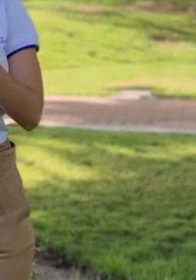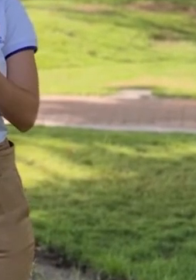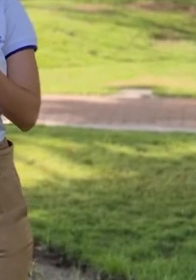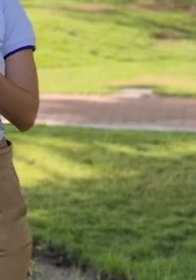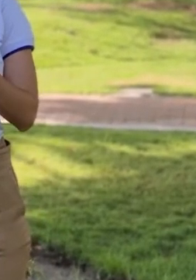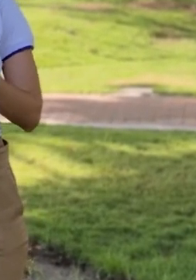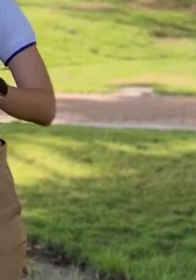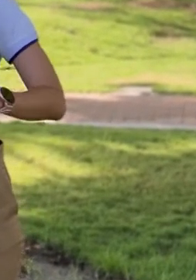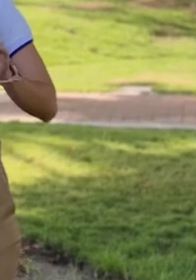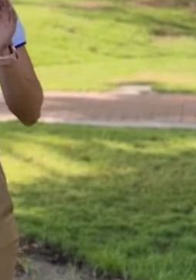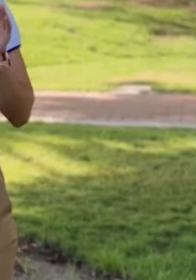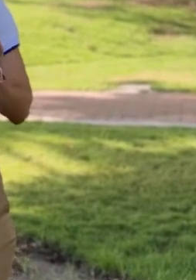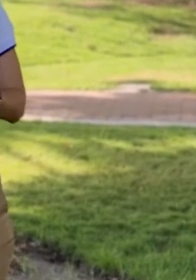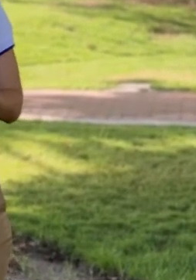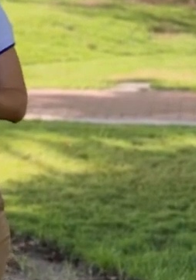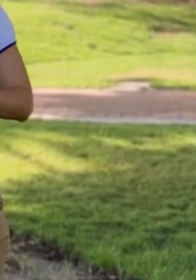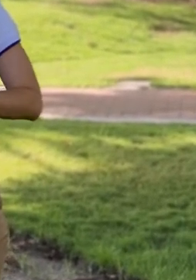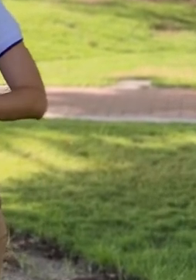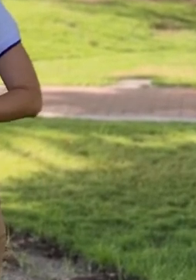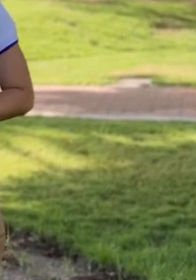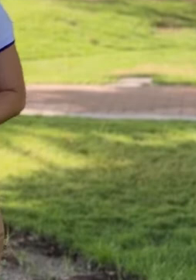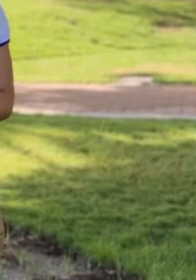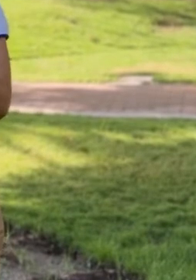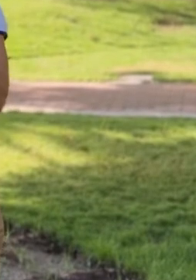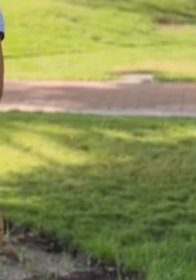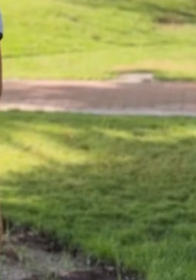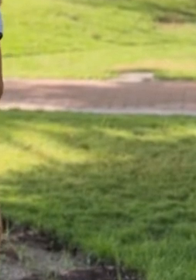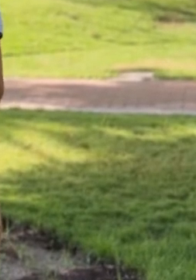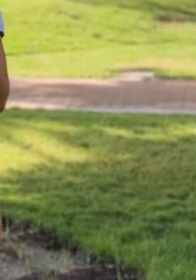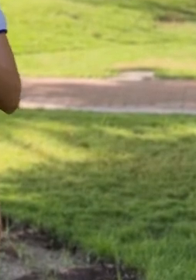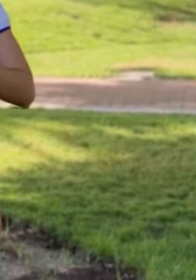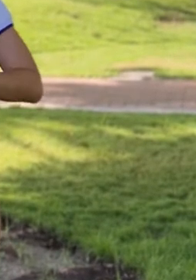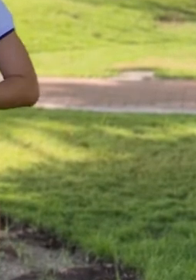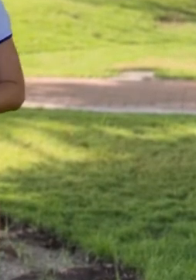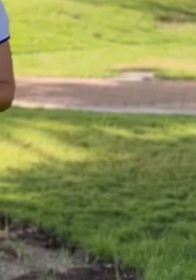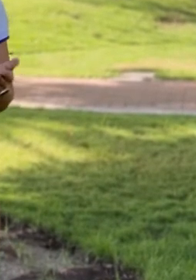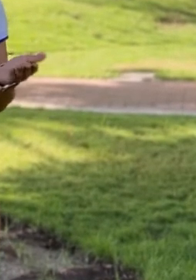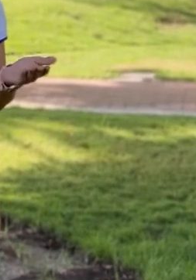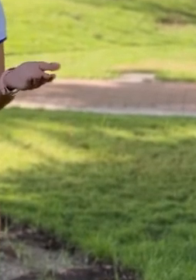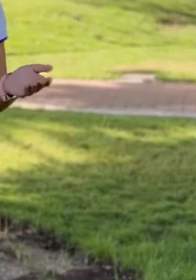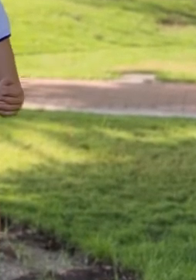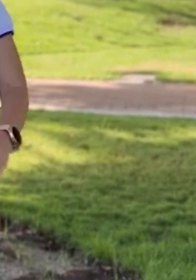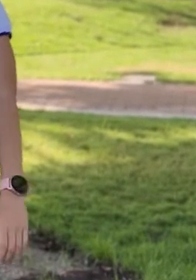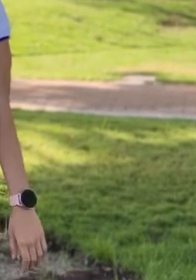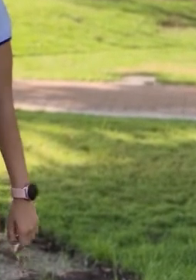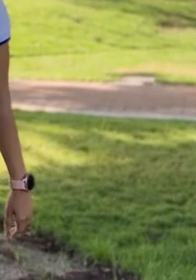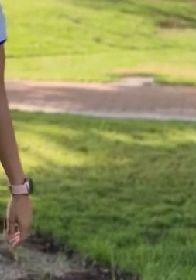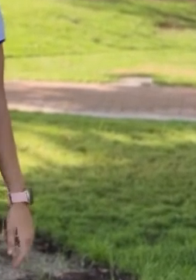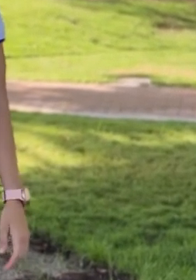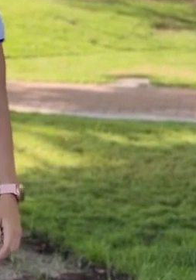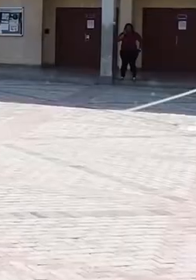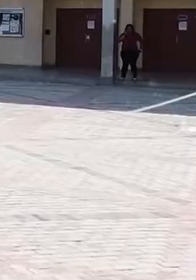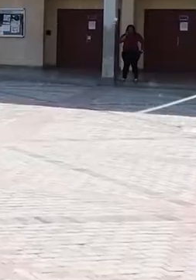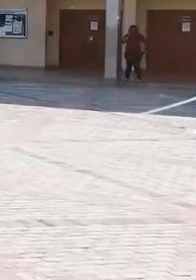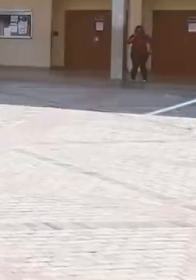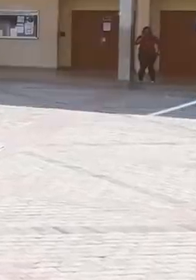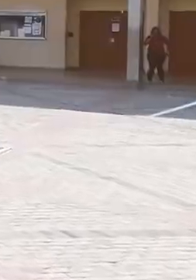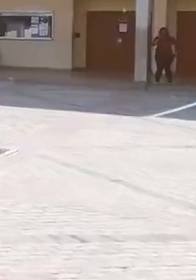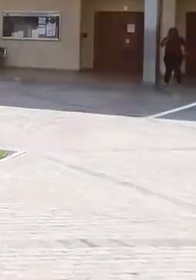el lanzamiento de una guía para la promoción de la salud mental y el bienestar psicológico para universitarios. Ya regresamos.